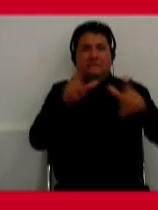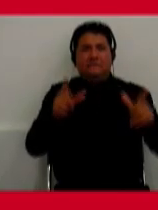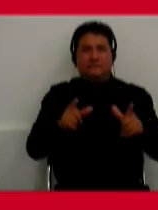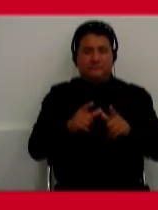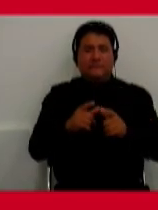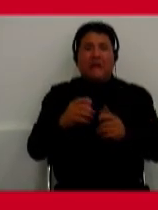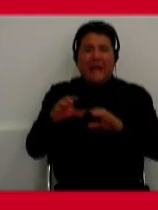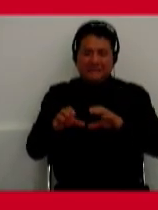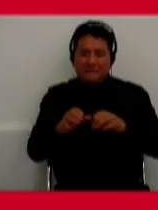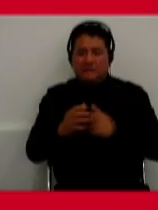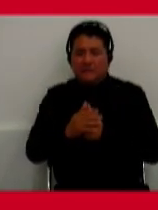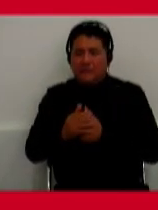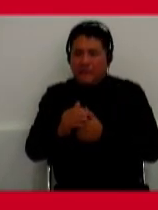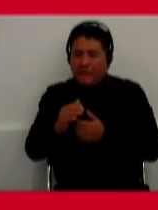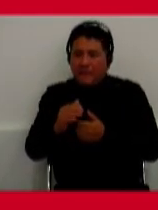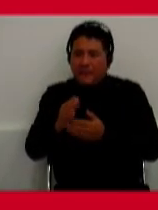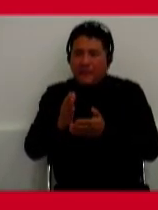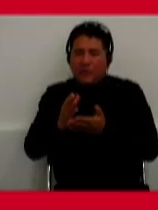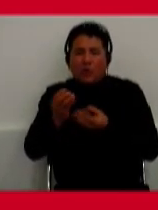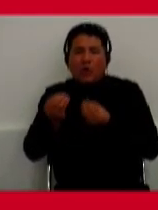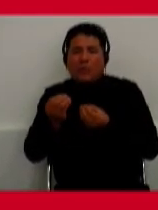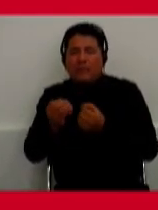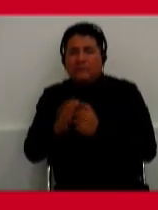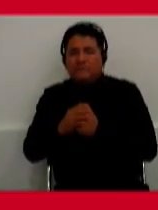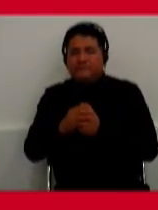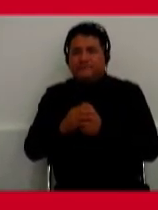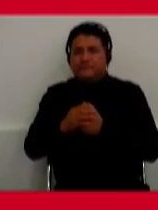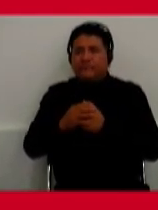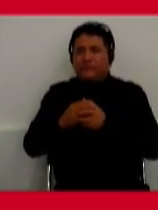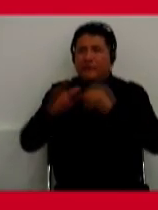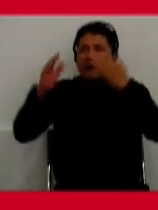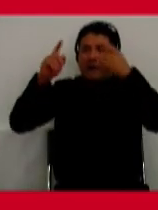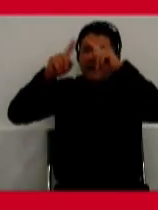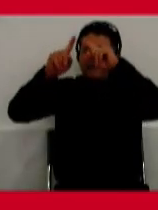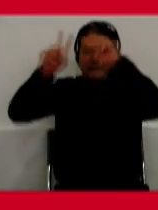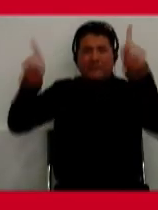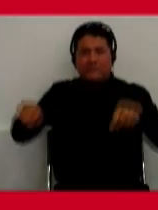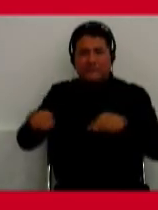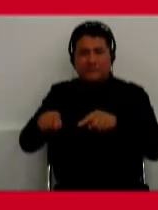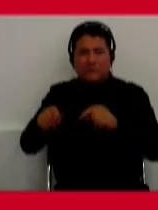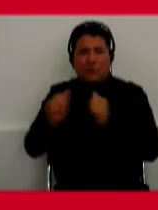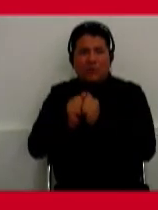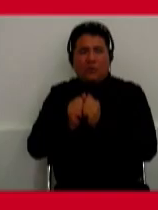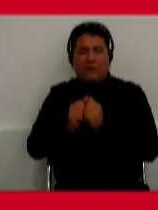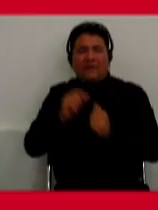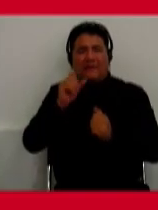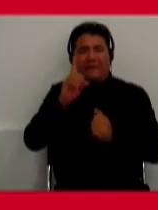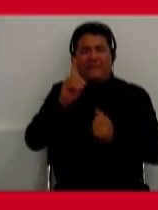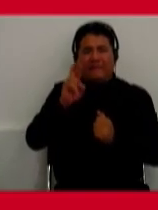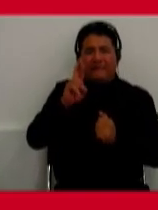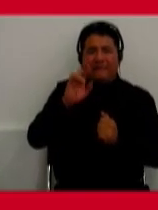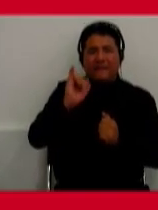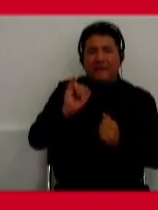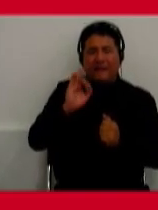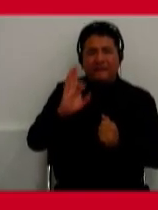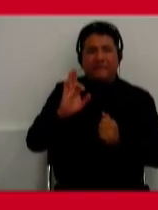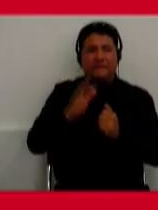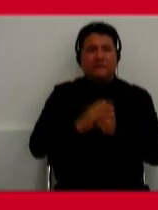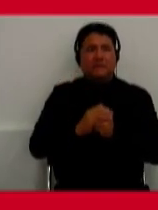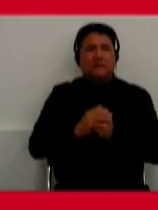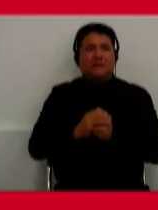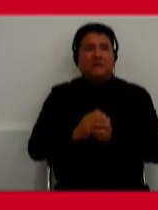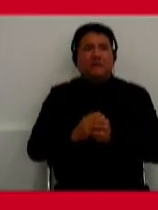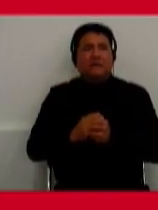drift. Y hay dos factores fundamentales para poder minar este yacimiento, ¿no? Ellos le denominan tipo Carling, ¿no? O